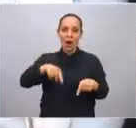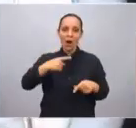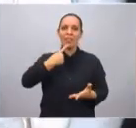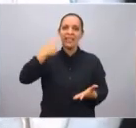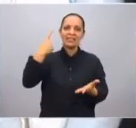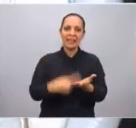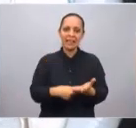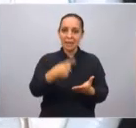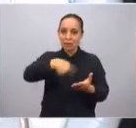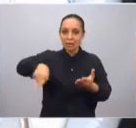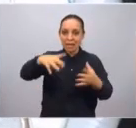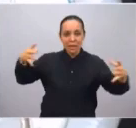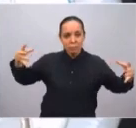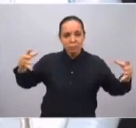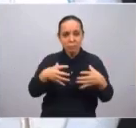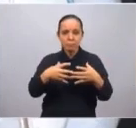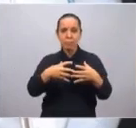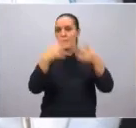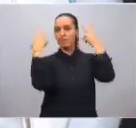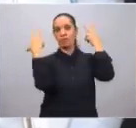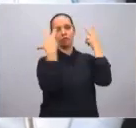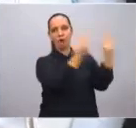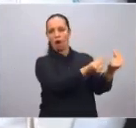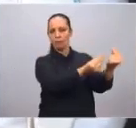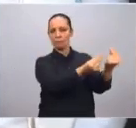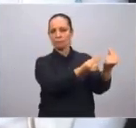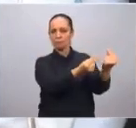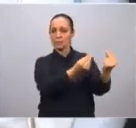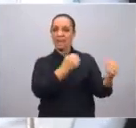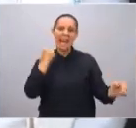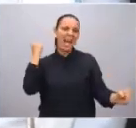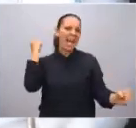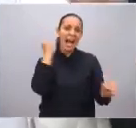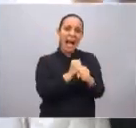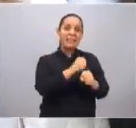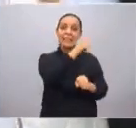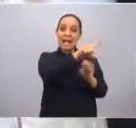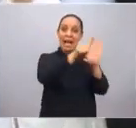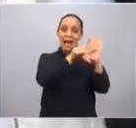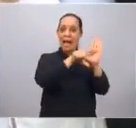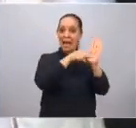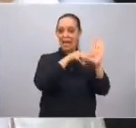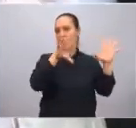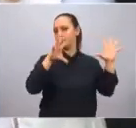jornada oponerse hasta que se derrumbe esa ley,